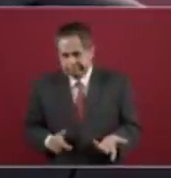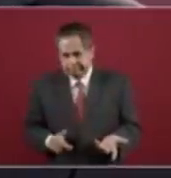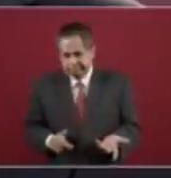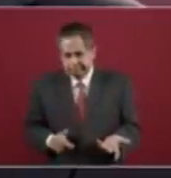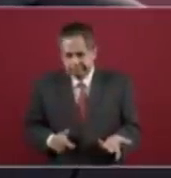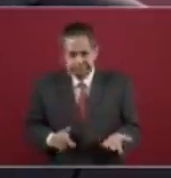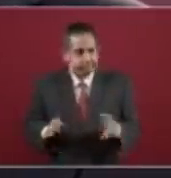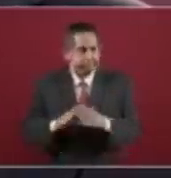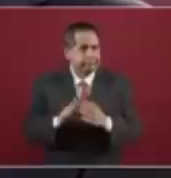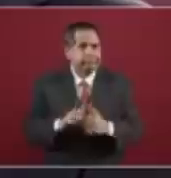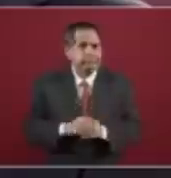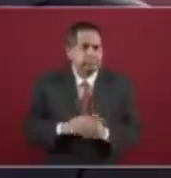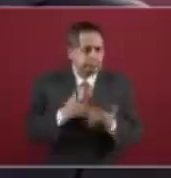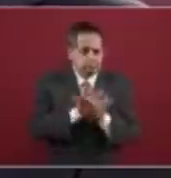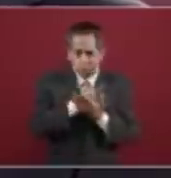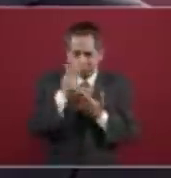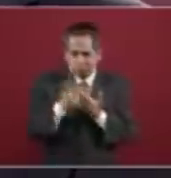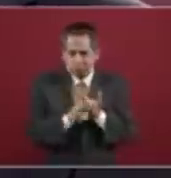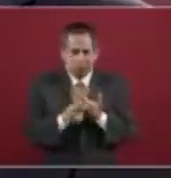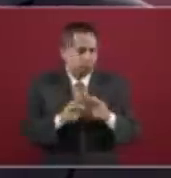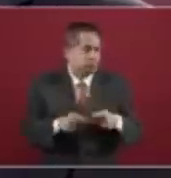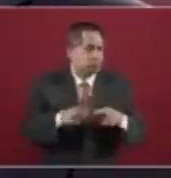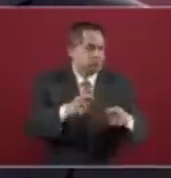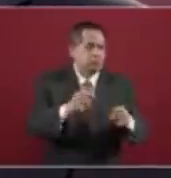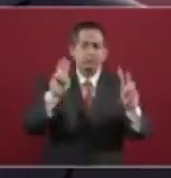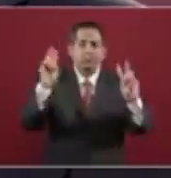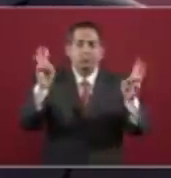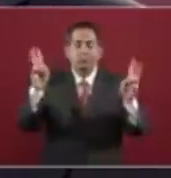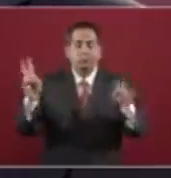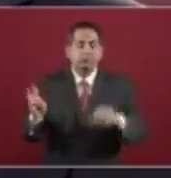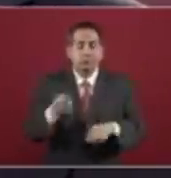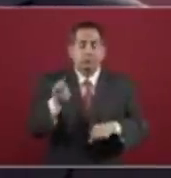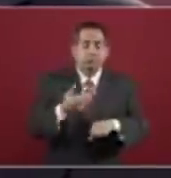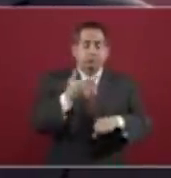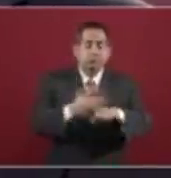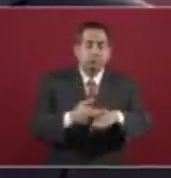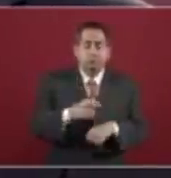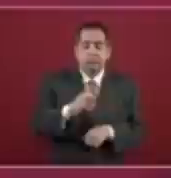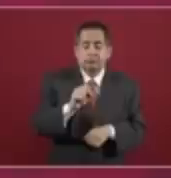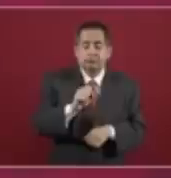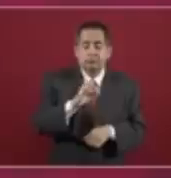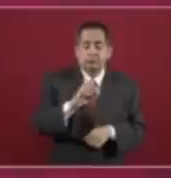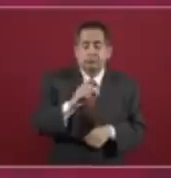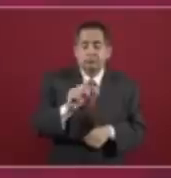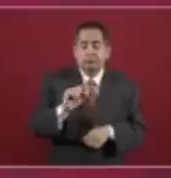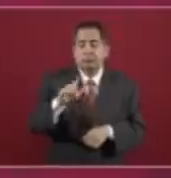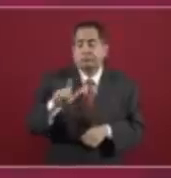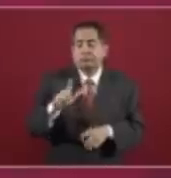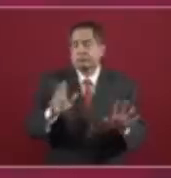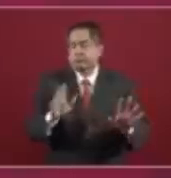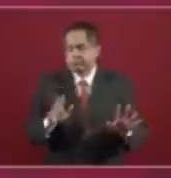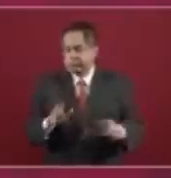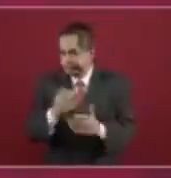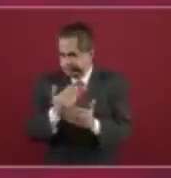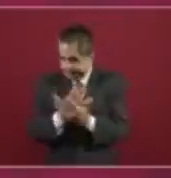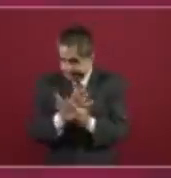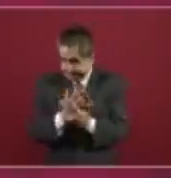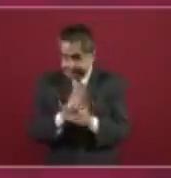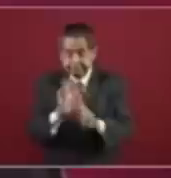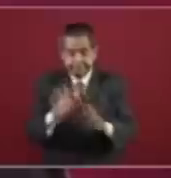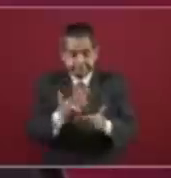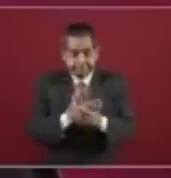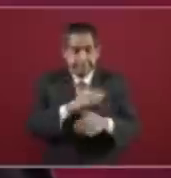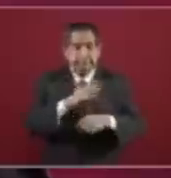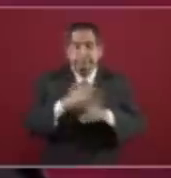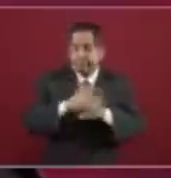Los programas de la llamada Secretaría de Desarrollo Social, que está pendiente, que les